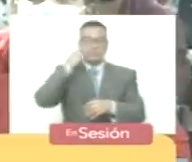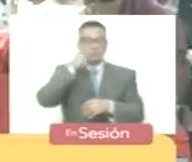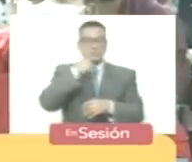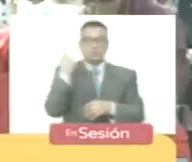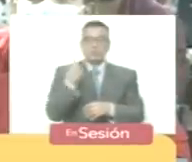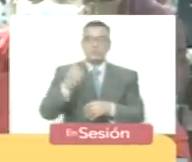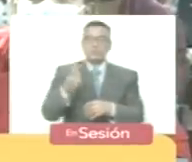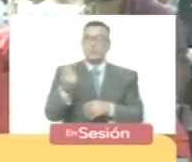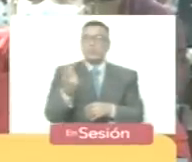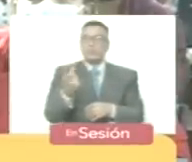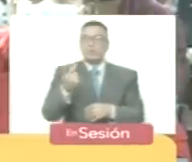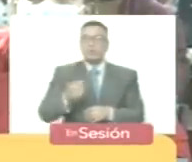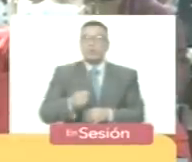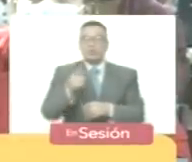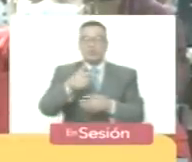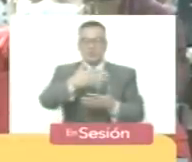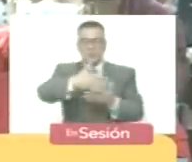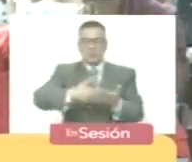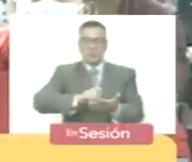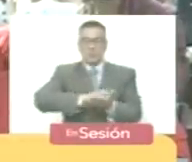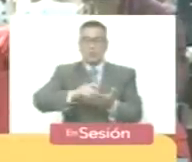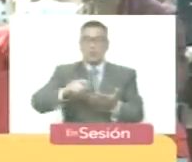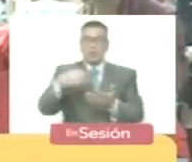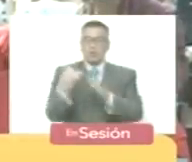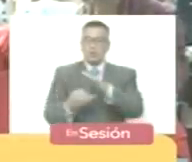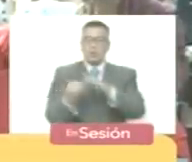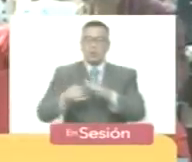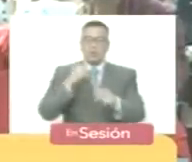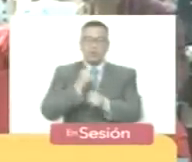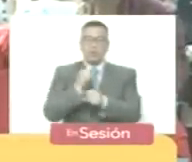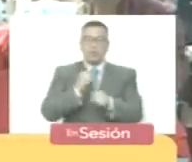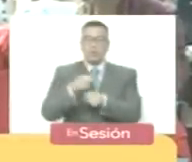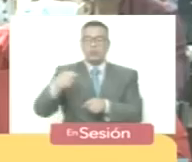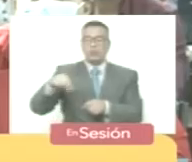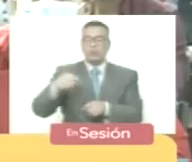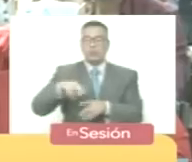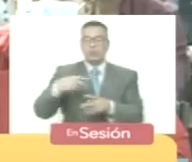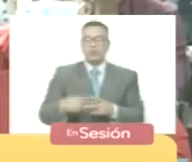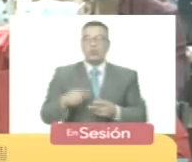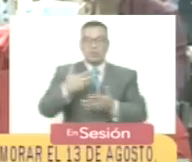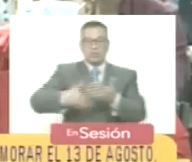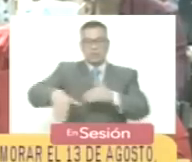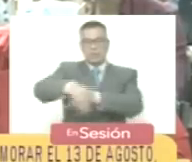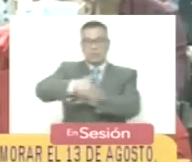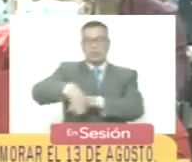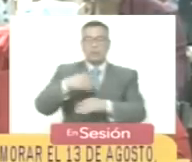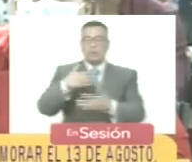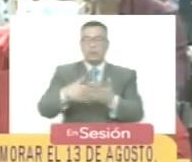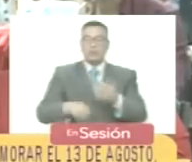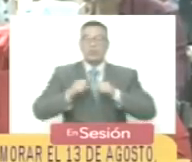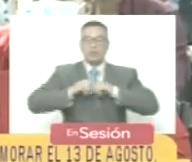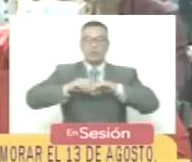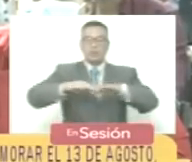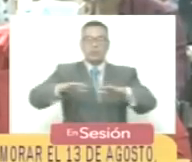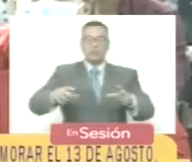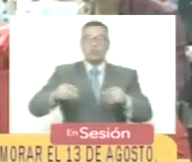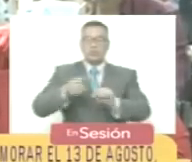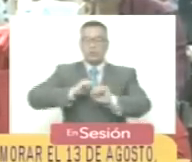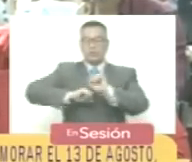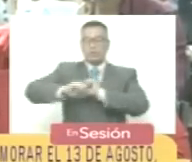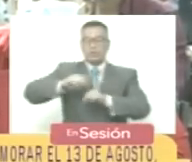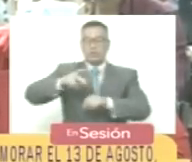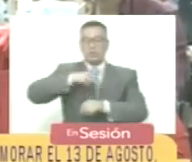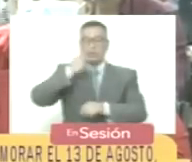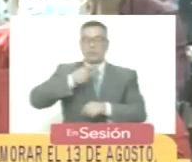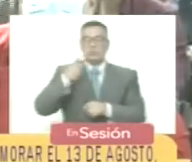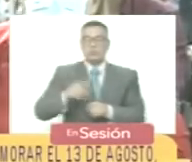solamente faltaba, era la agenda institucional y de trabajo nada más, era la agenda en la calle, era el despliegue, era la defensa